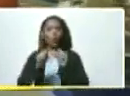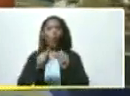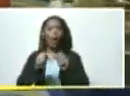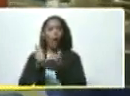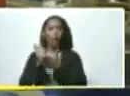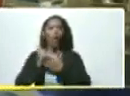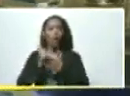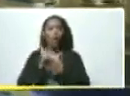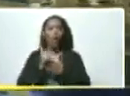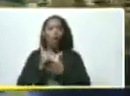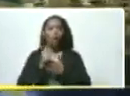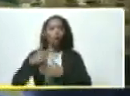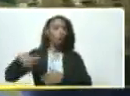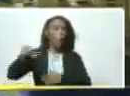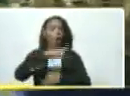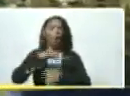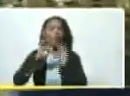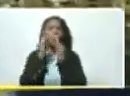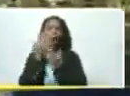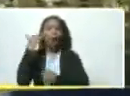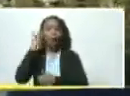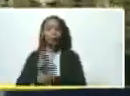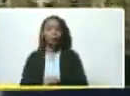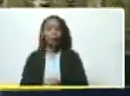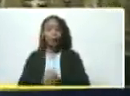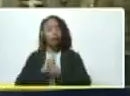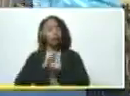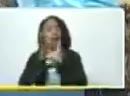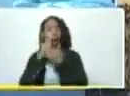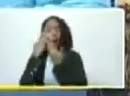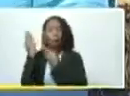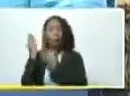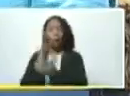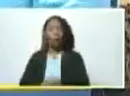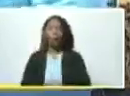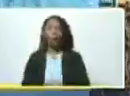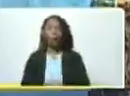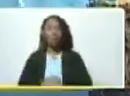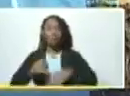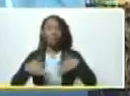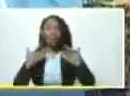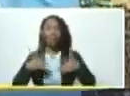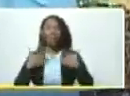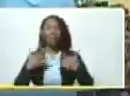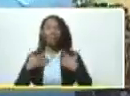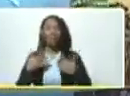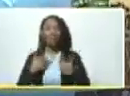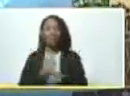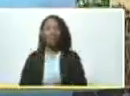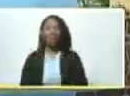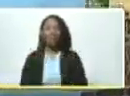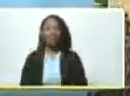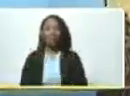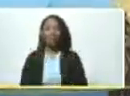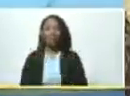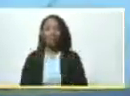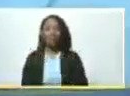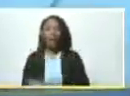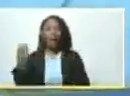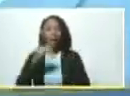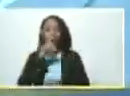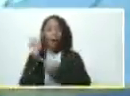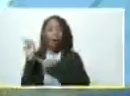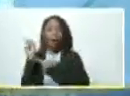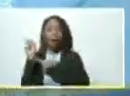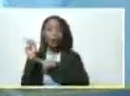como familia que somos. Bueno, Tiyoli, está clarita, ¿vale? Me alegra mucho, Tiyoli. Además, este producto